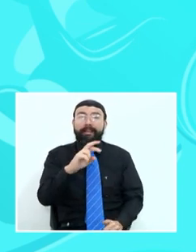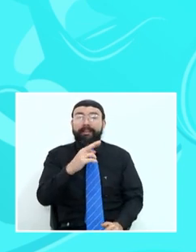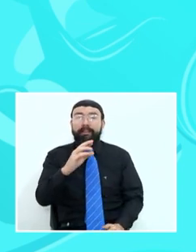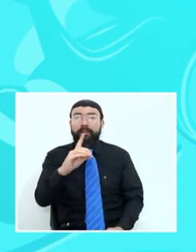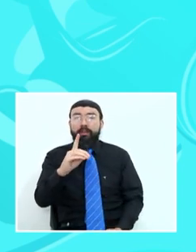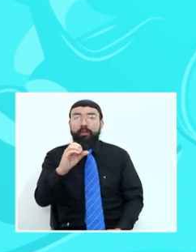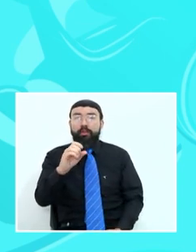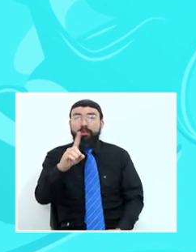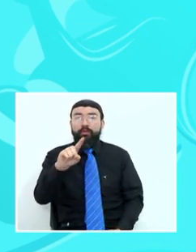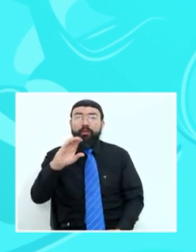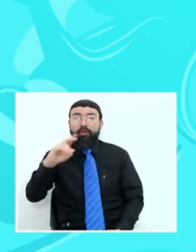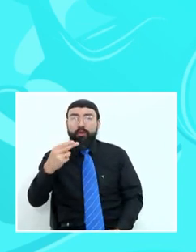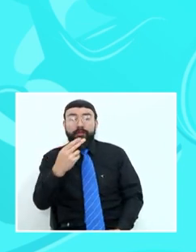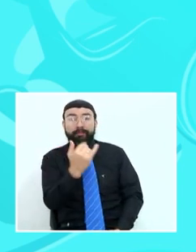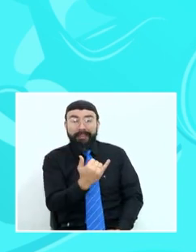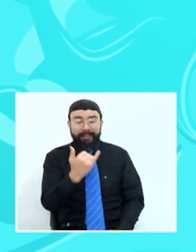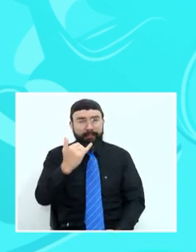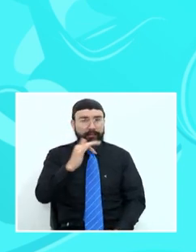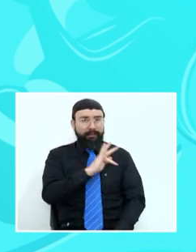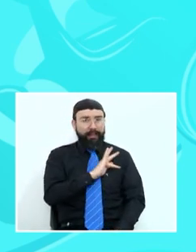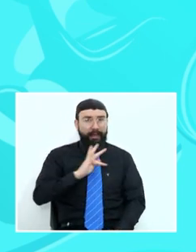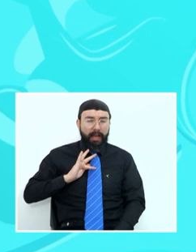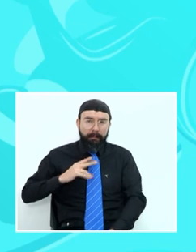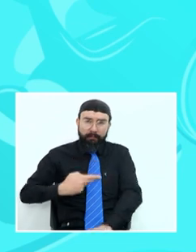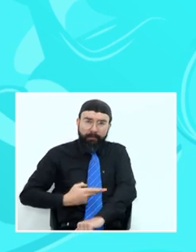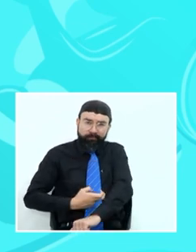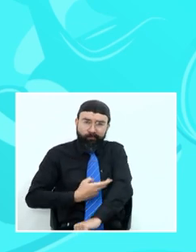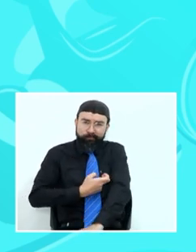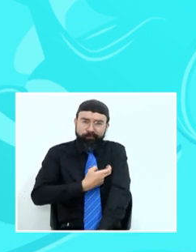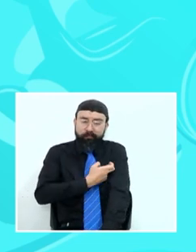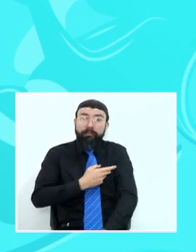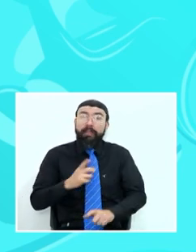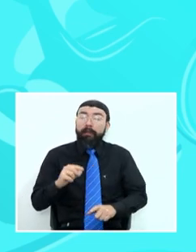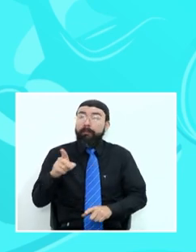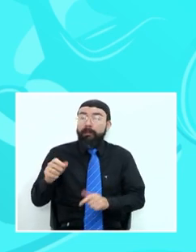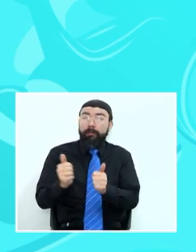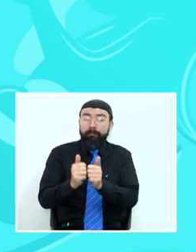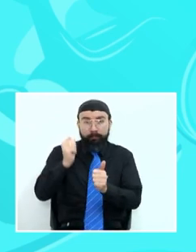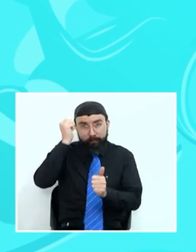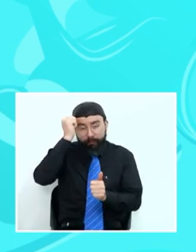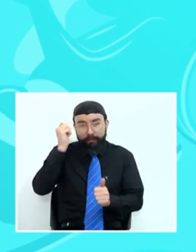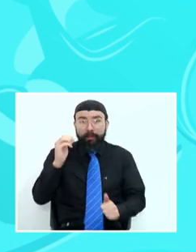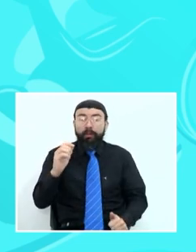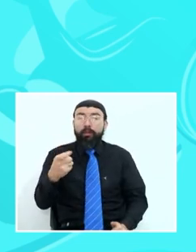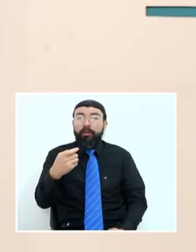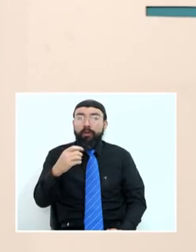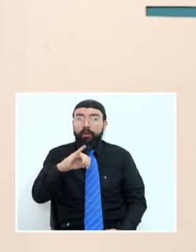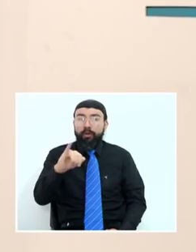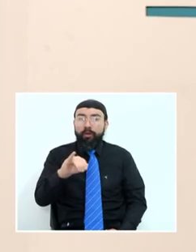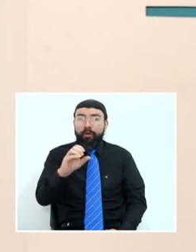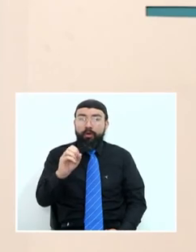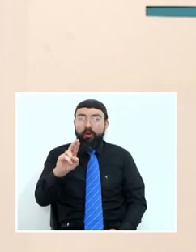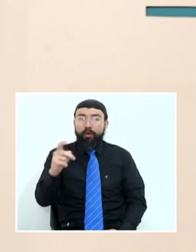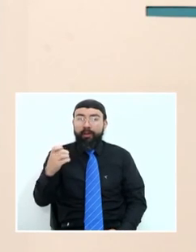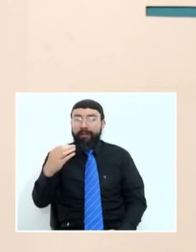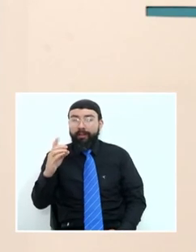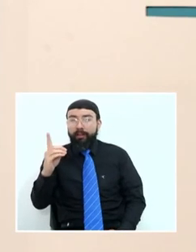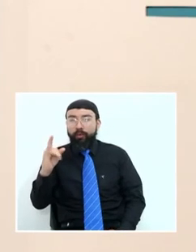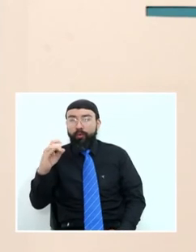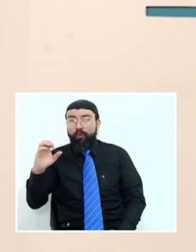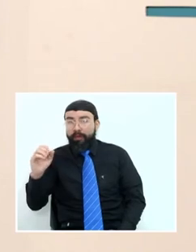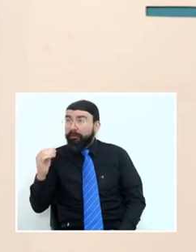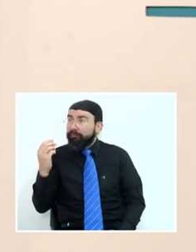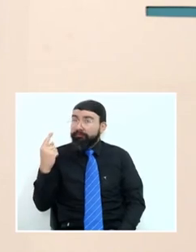terapia neural, y con el doctor Germán Duque y Jorge Duque, su hermano, y el doctor Julio César